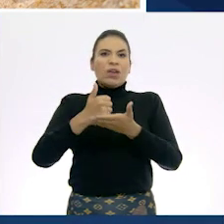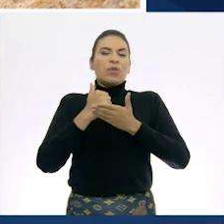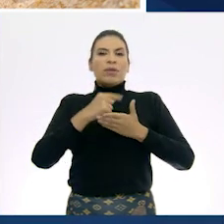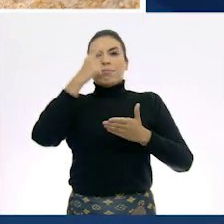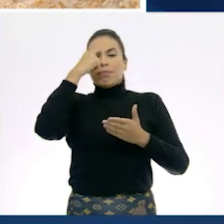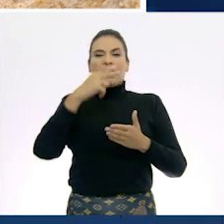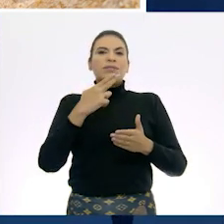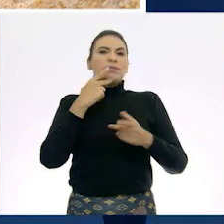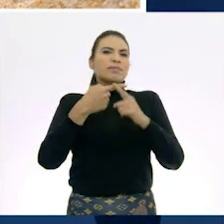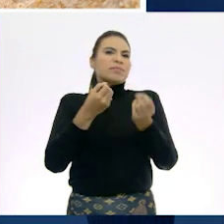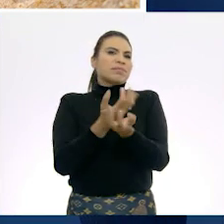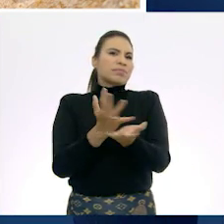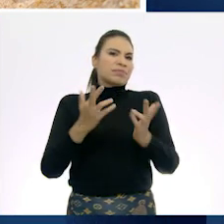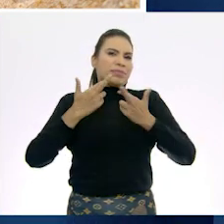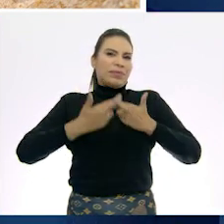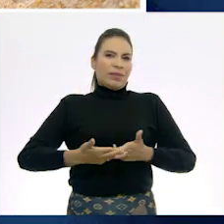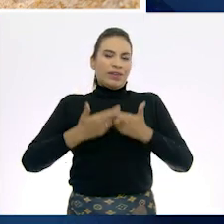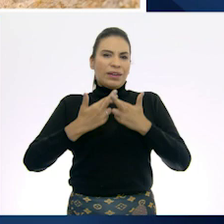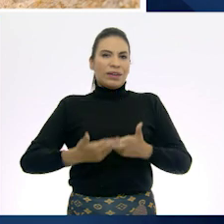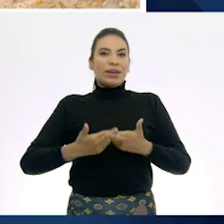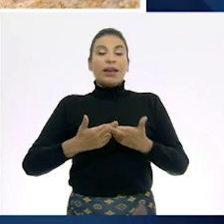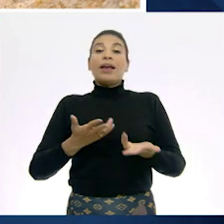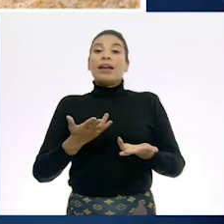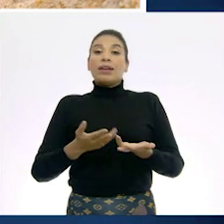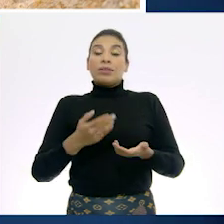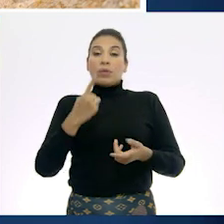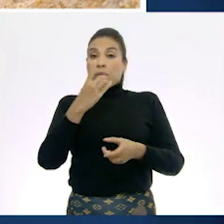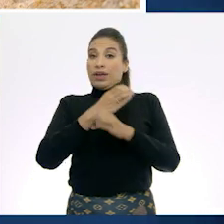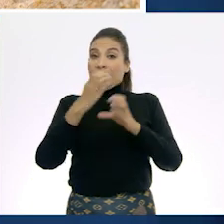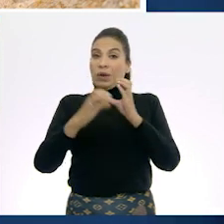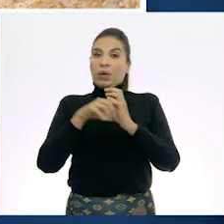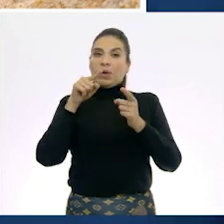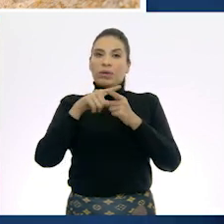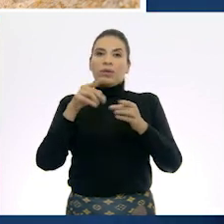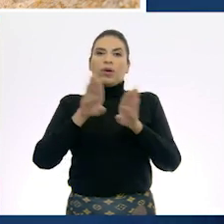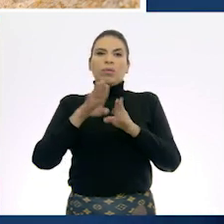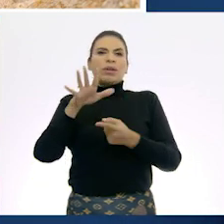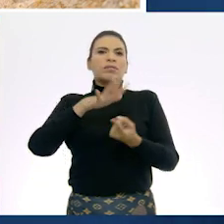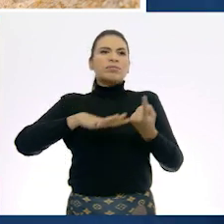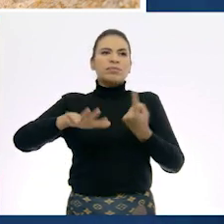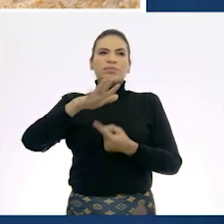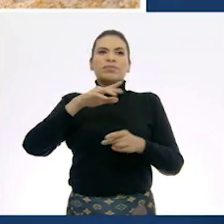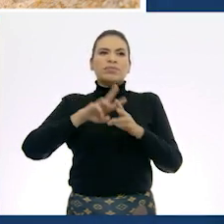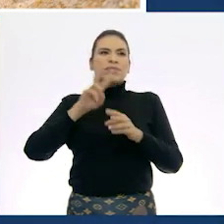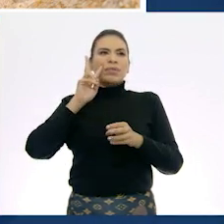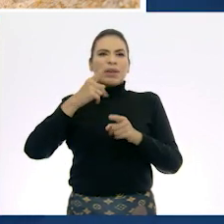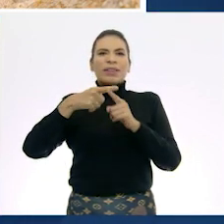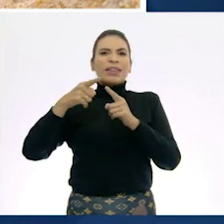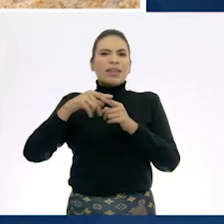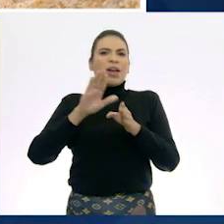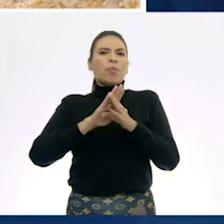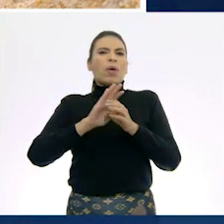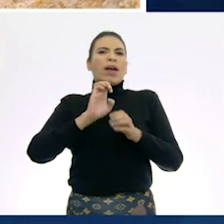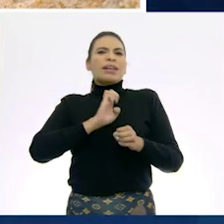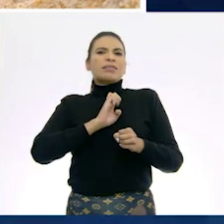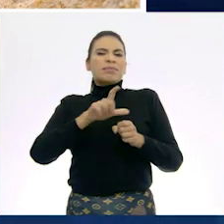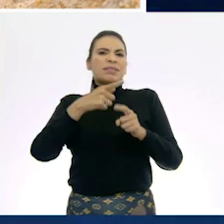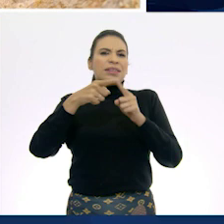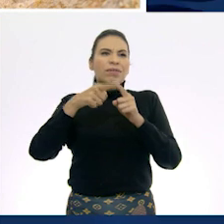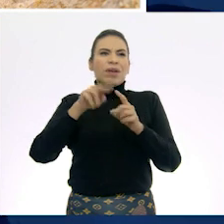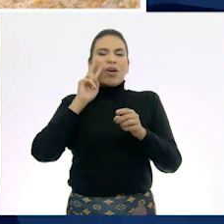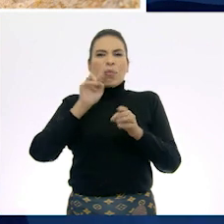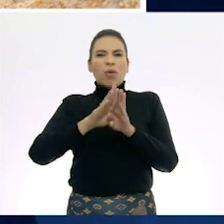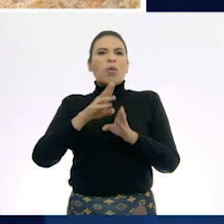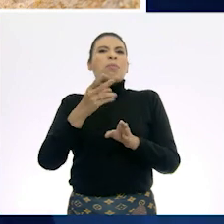esta biodiversidad. Aquí una de las condiciones es el endemismo, y ahí lo vimos con esas especies, el perrito